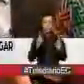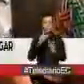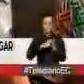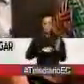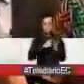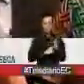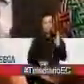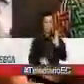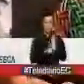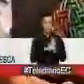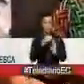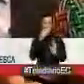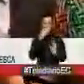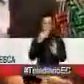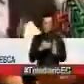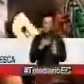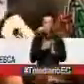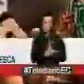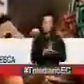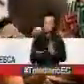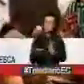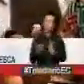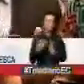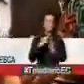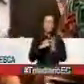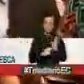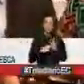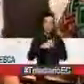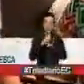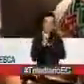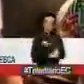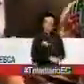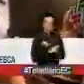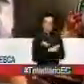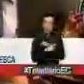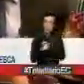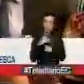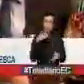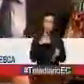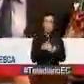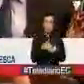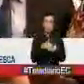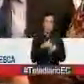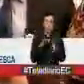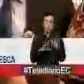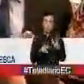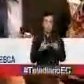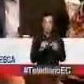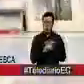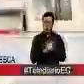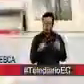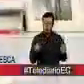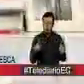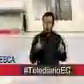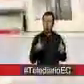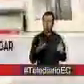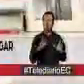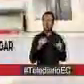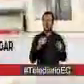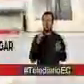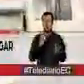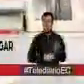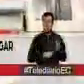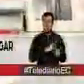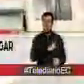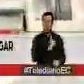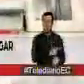un marco jurídico adecuado, que se tenga un régimen sancionatorio en contra de la pesca ilegal no reglamentada. Hay multas